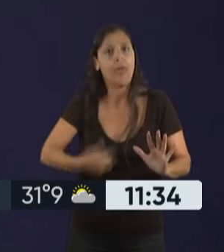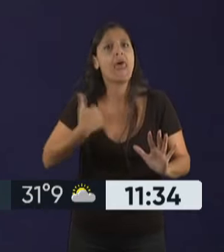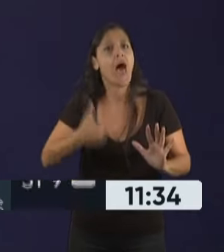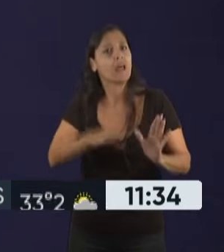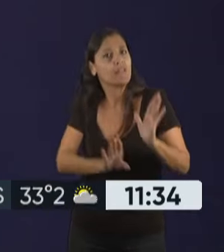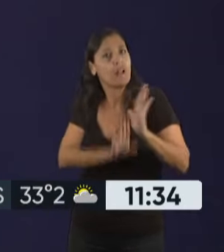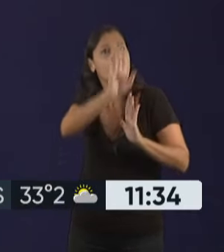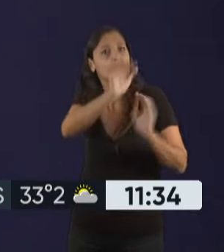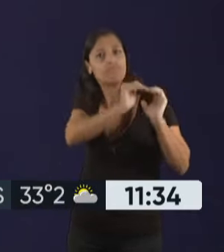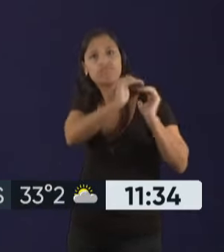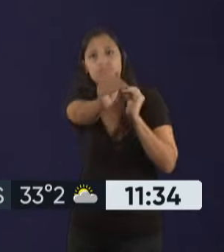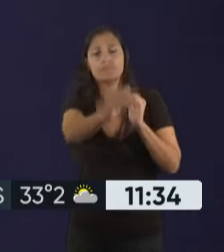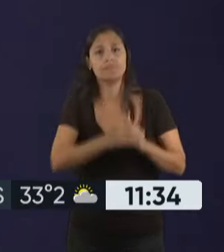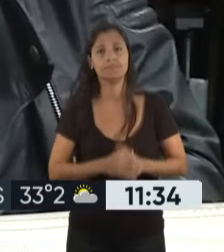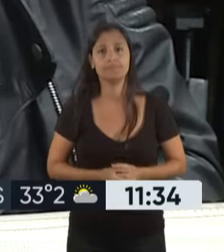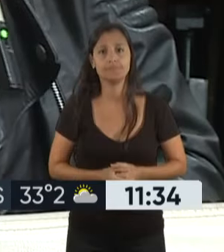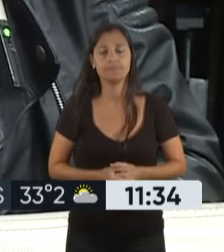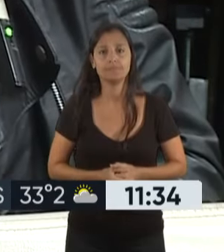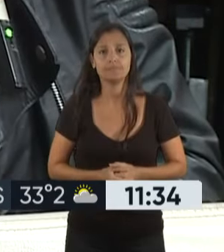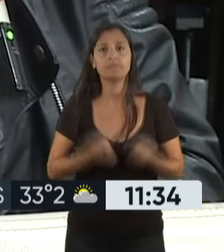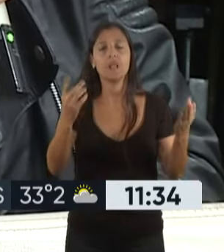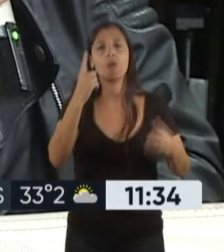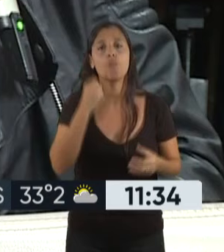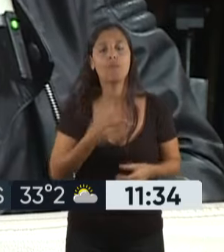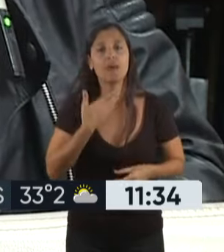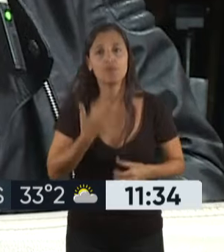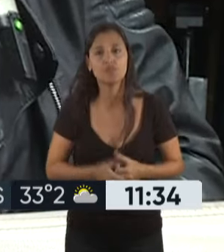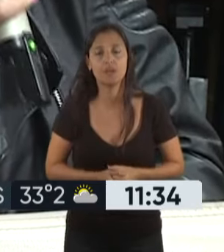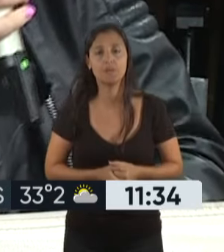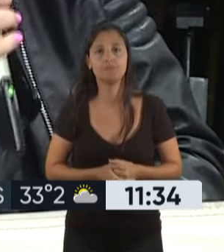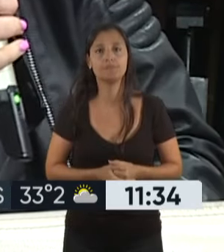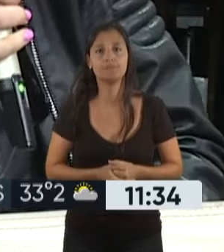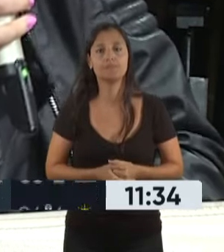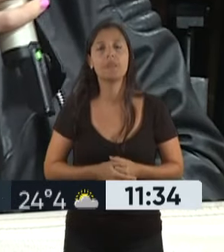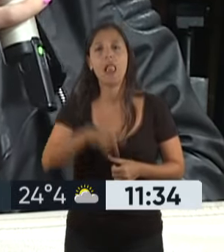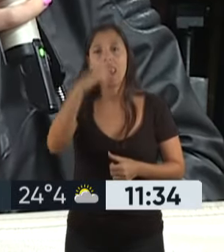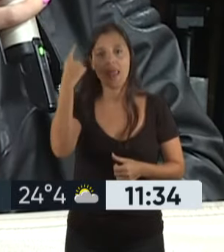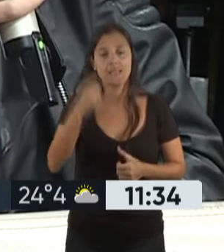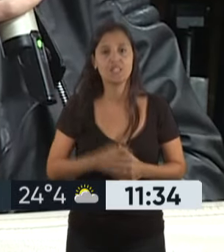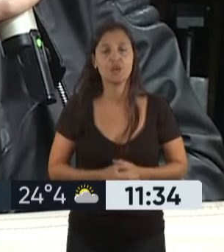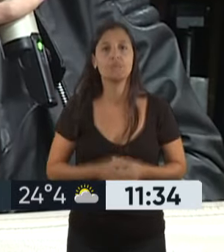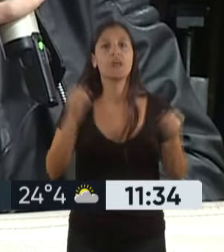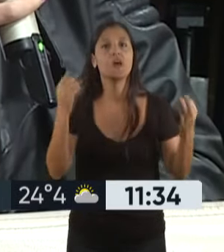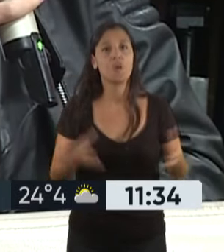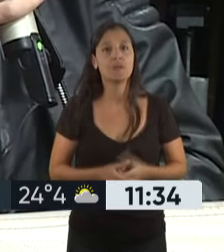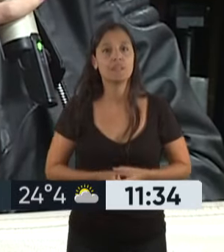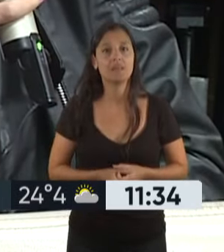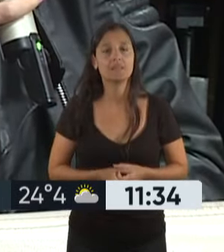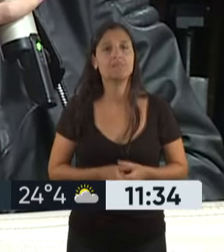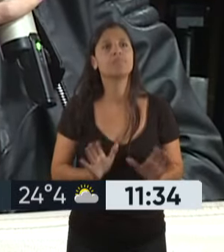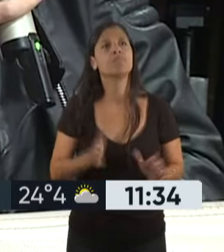a la Argentina Buen día portavoz Maya jastreblansky de la nación cómo te va Qué feo que suena